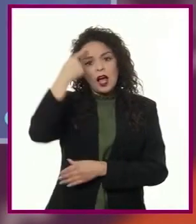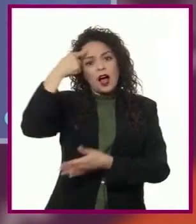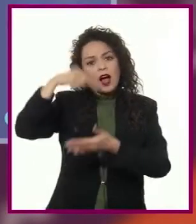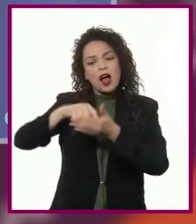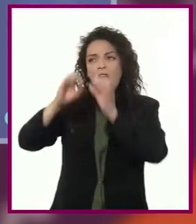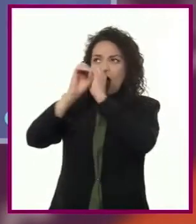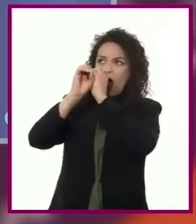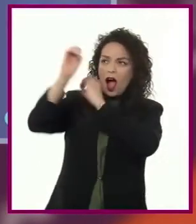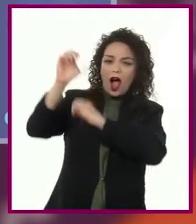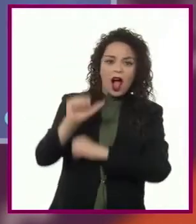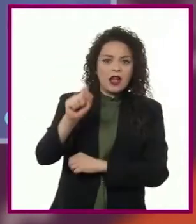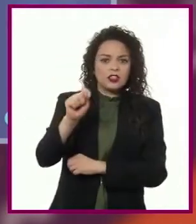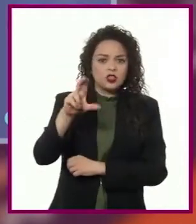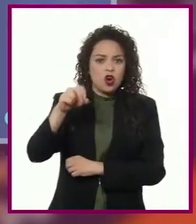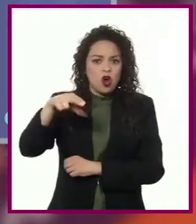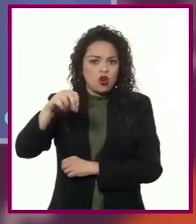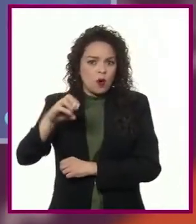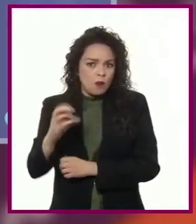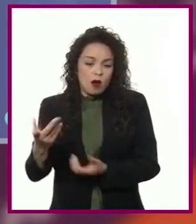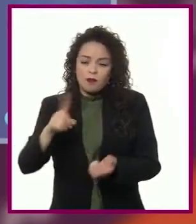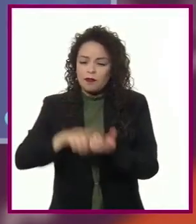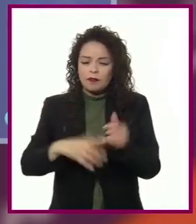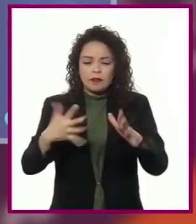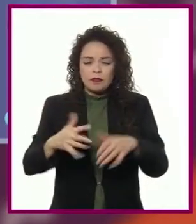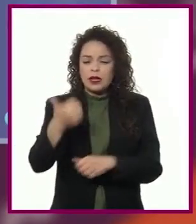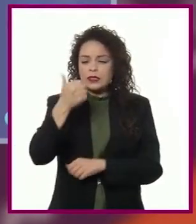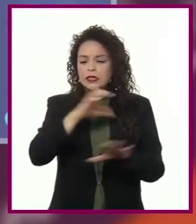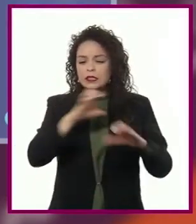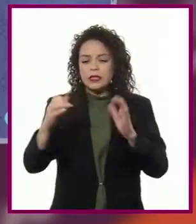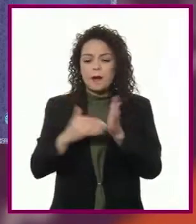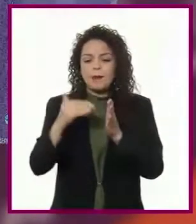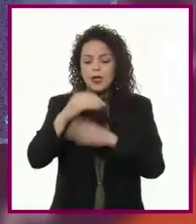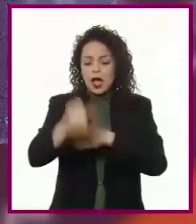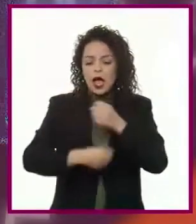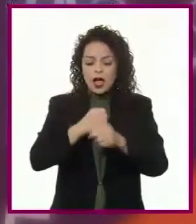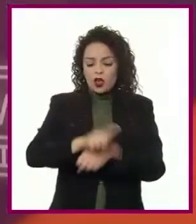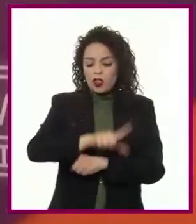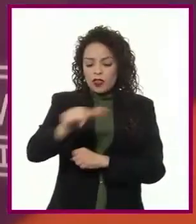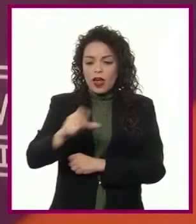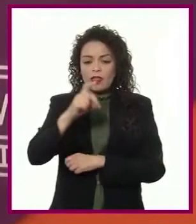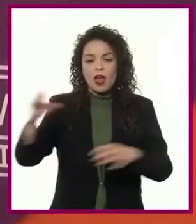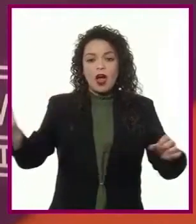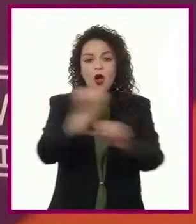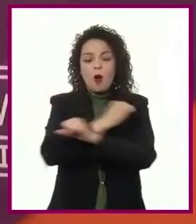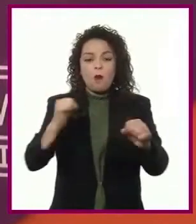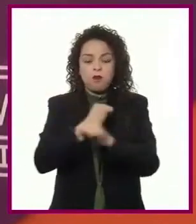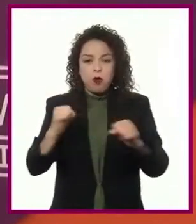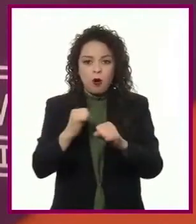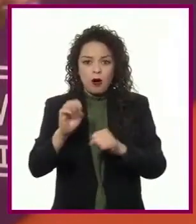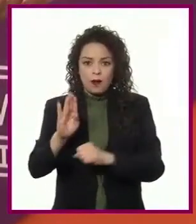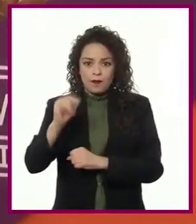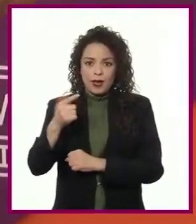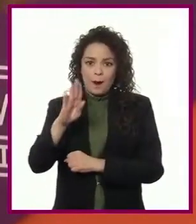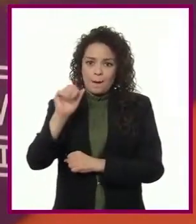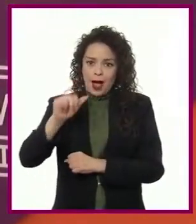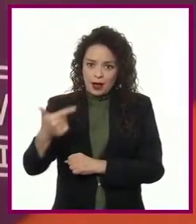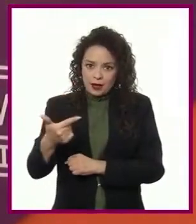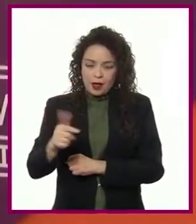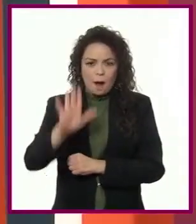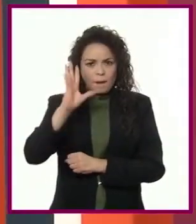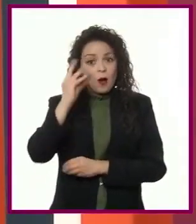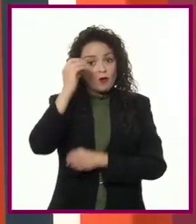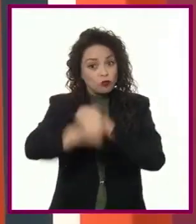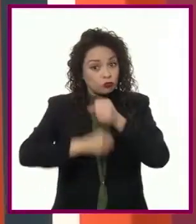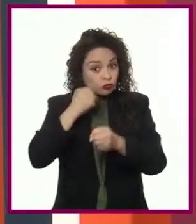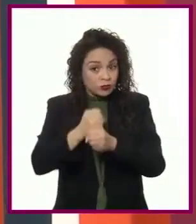tan solo 600 millones de años después del Big Bang. parecen muchísimos años. Sin embargo,